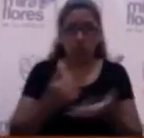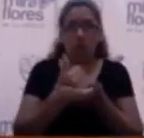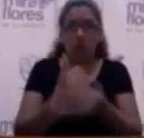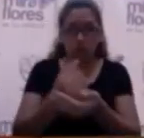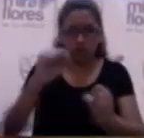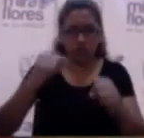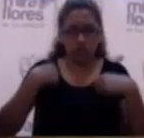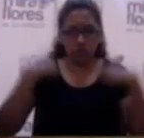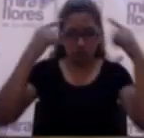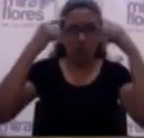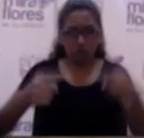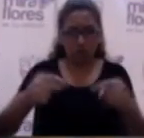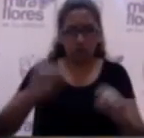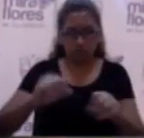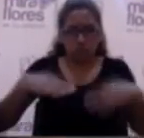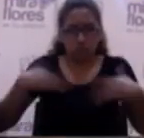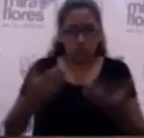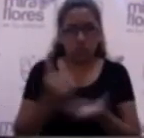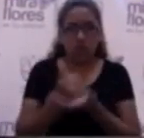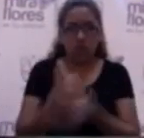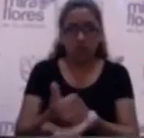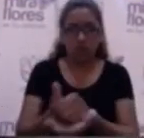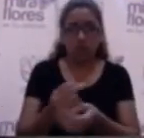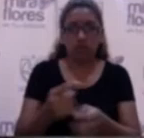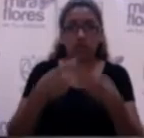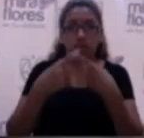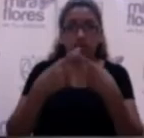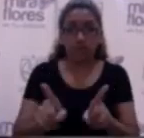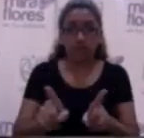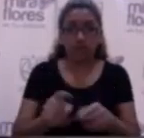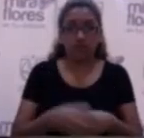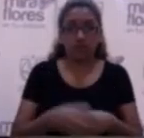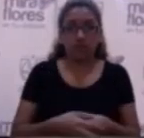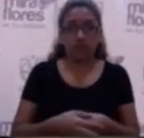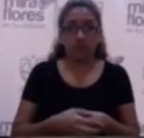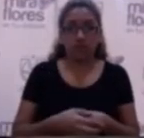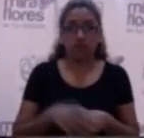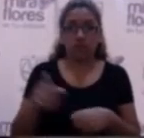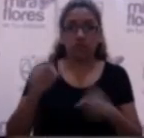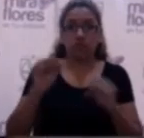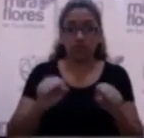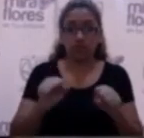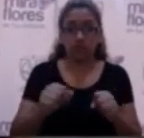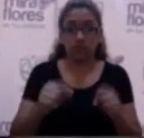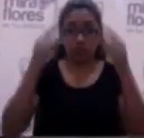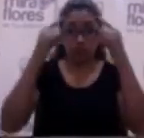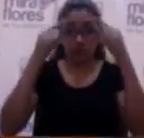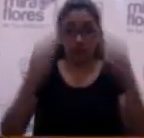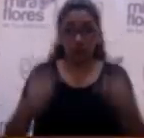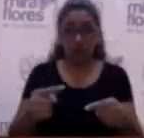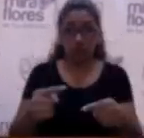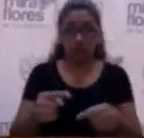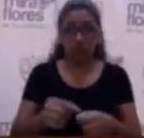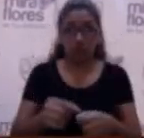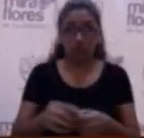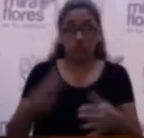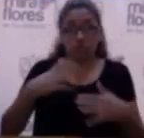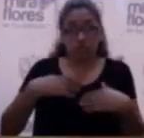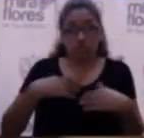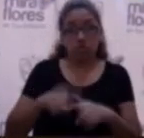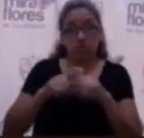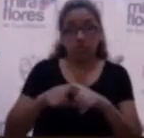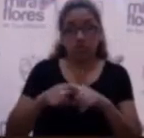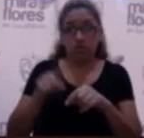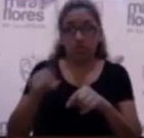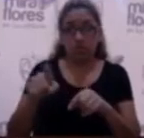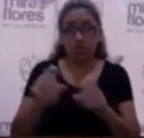con la subvención. Sí, estoy de acuerdo con la ayuda humanitaria, ¿no?, que da el Consejo al niño Tiago.